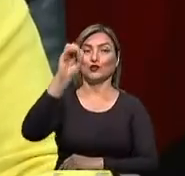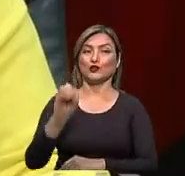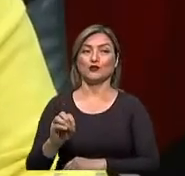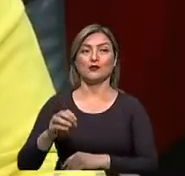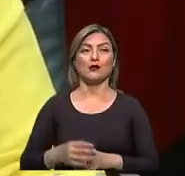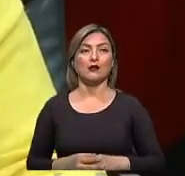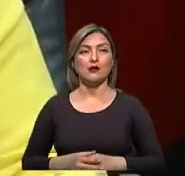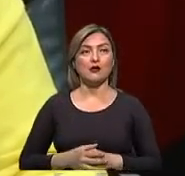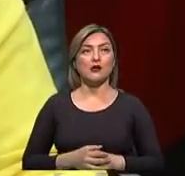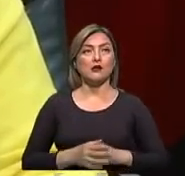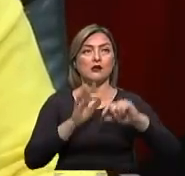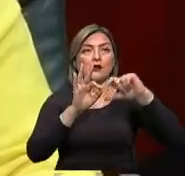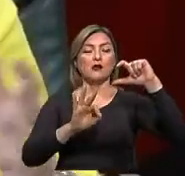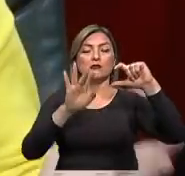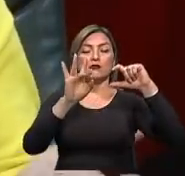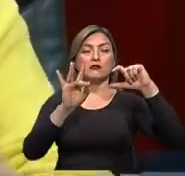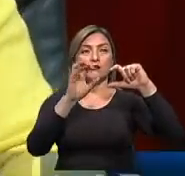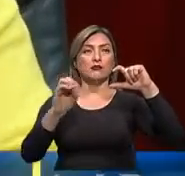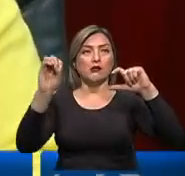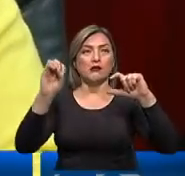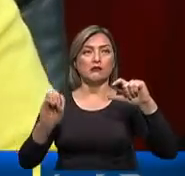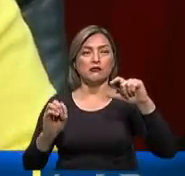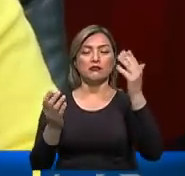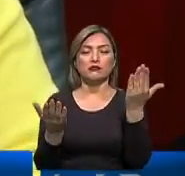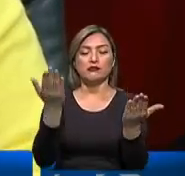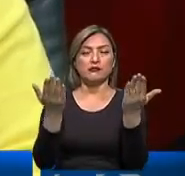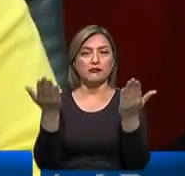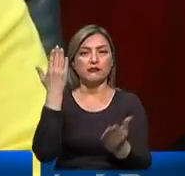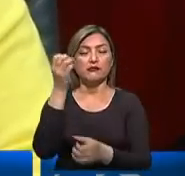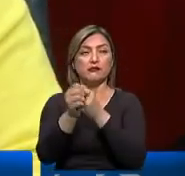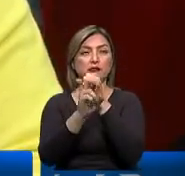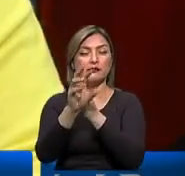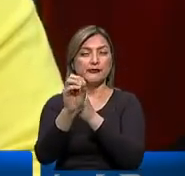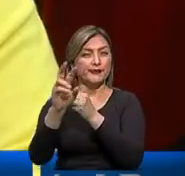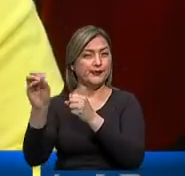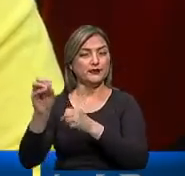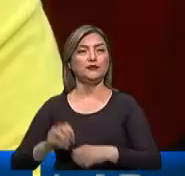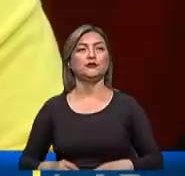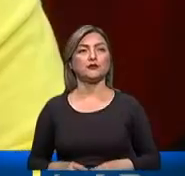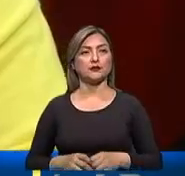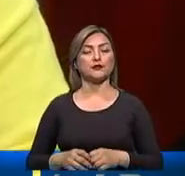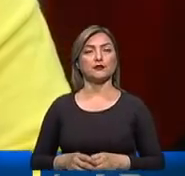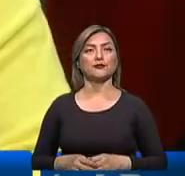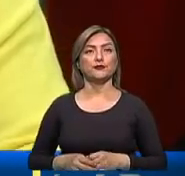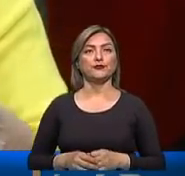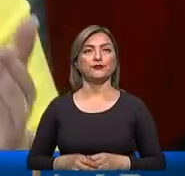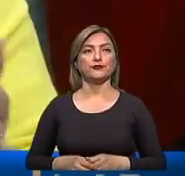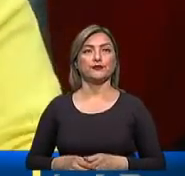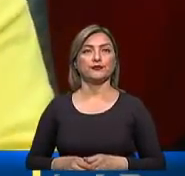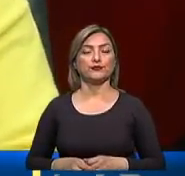una reducción del 8% a comparación del año 2020 en estos incidentes, vemos que hay